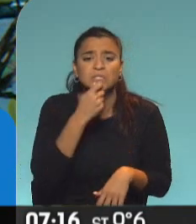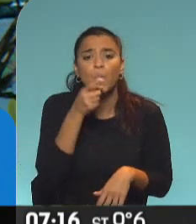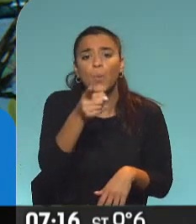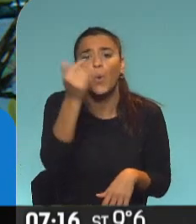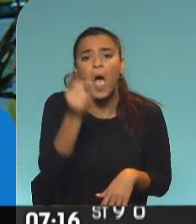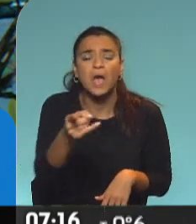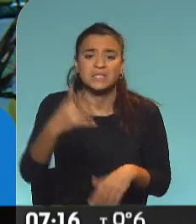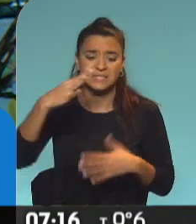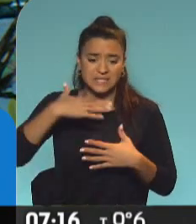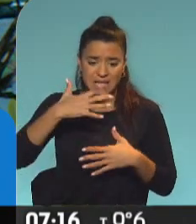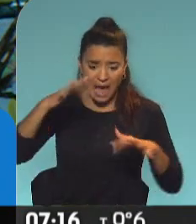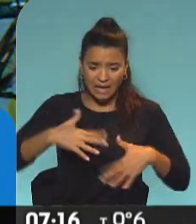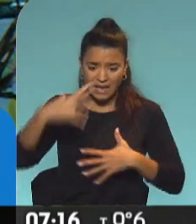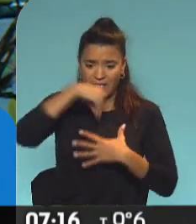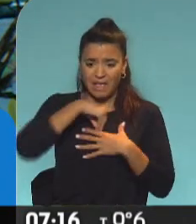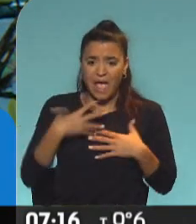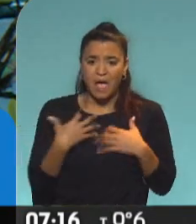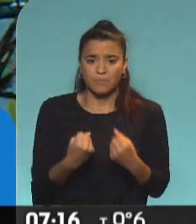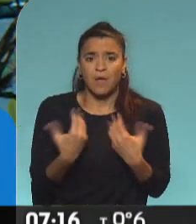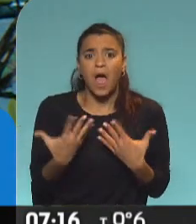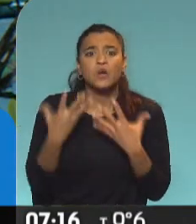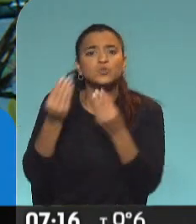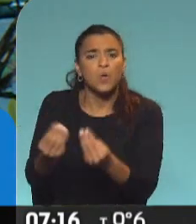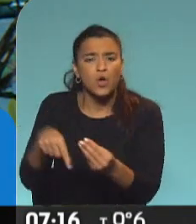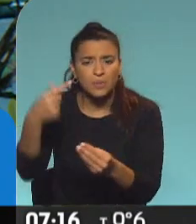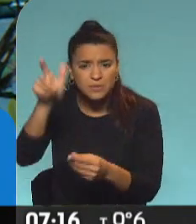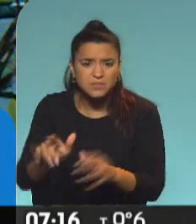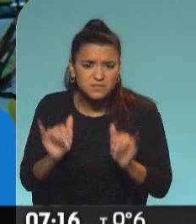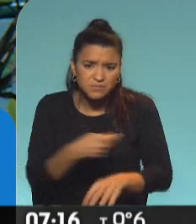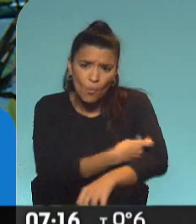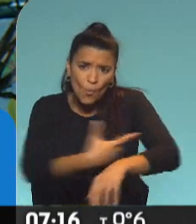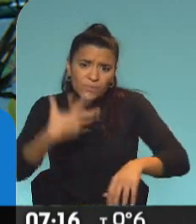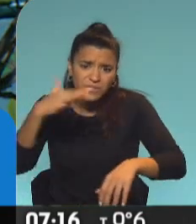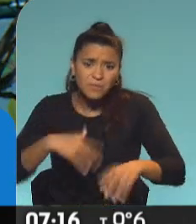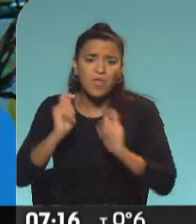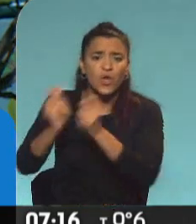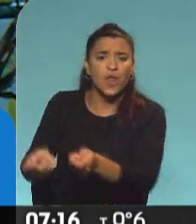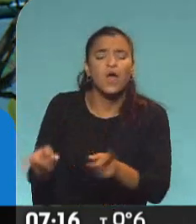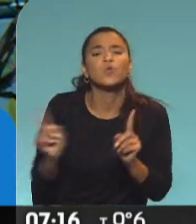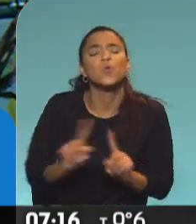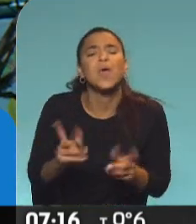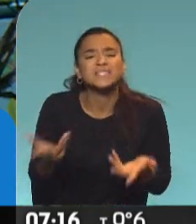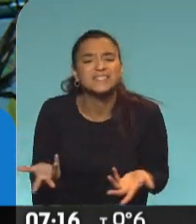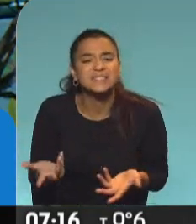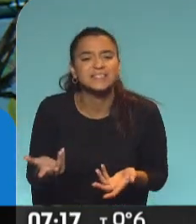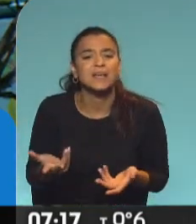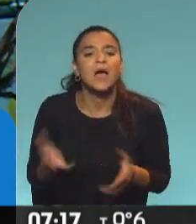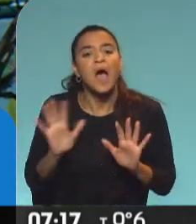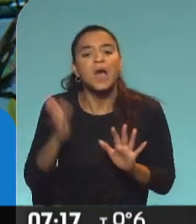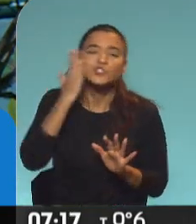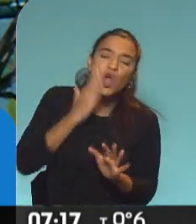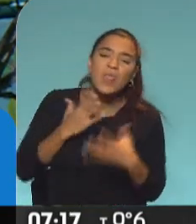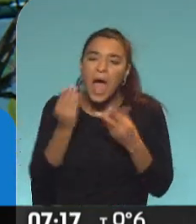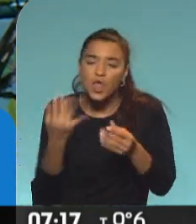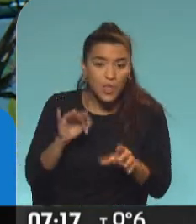en tu sangre anticuerpos y puedes ayudar a otra persona como no vas a permitir que te saquen sangre para donar vamos a no es ni siquiera hay que ser suelen ni